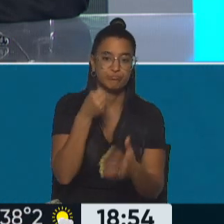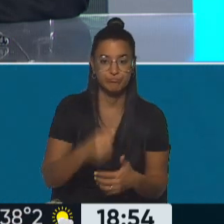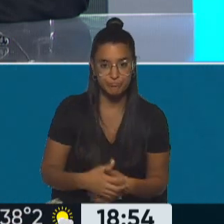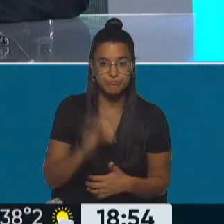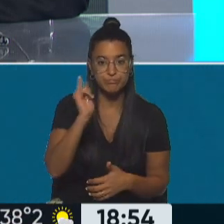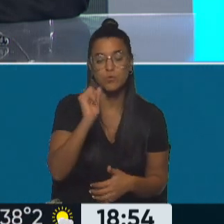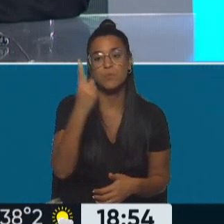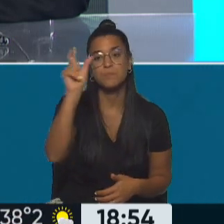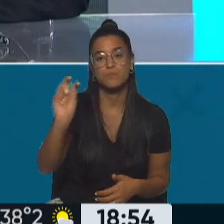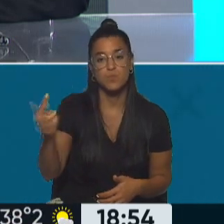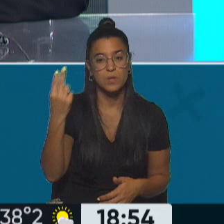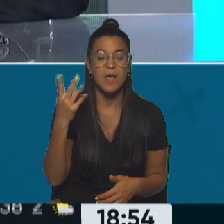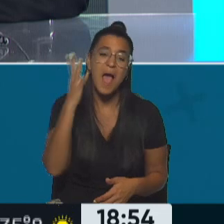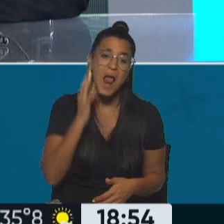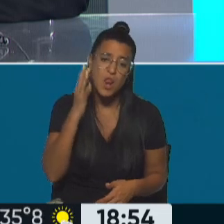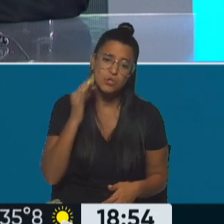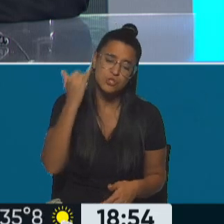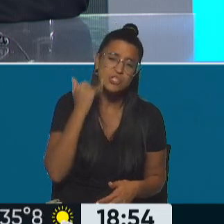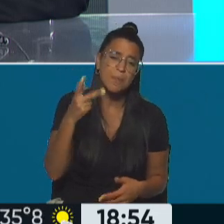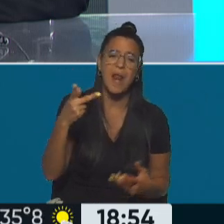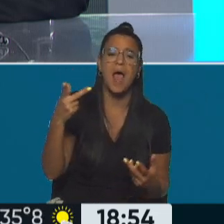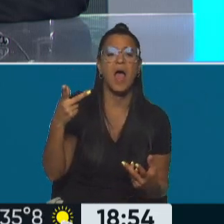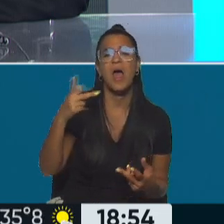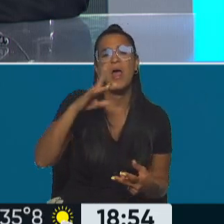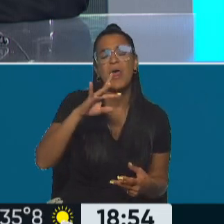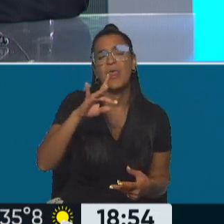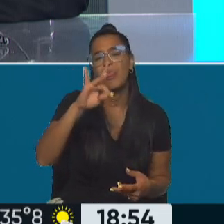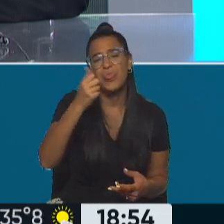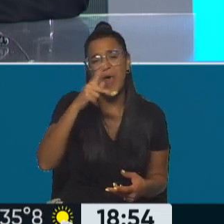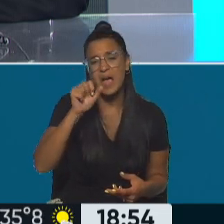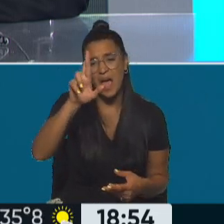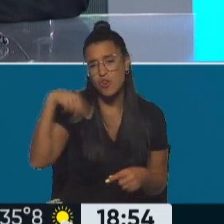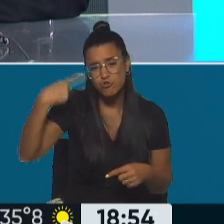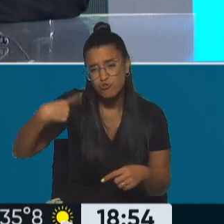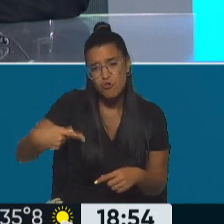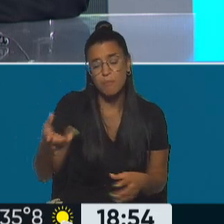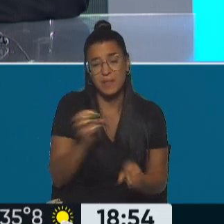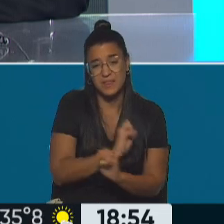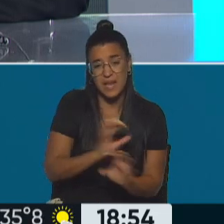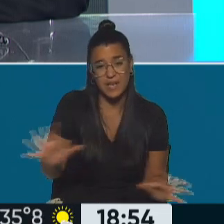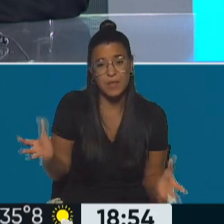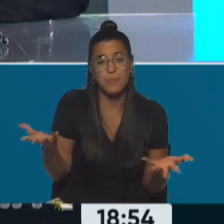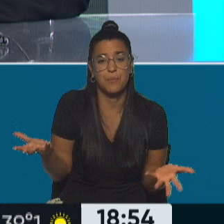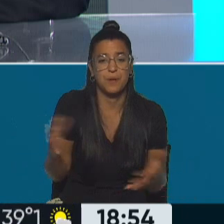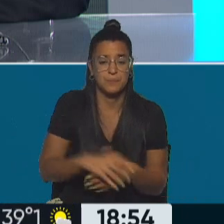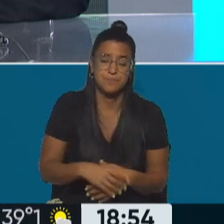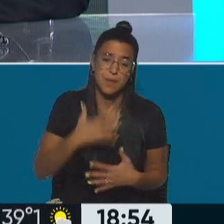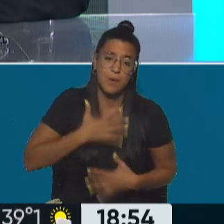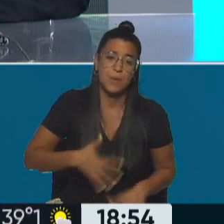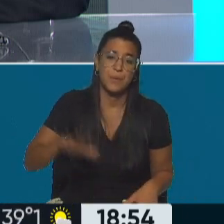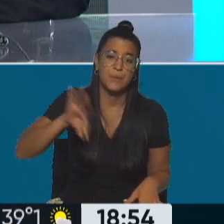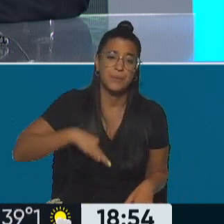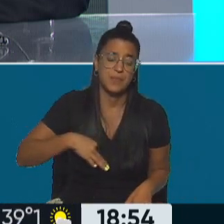un muerto algo que ya para el Dakar es una estadística normal pero es nefasto también pobre la vida humana